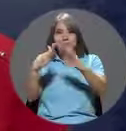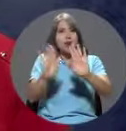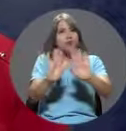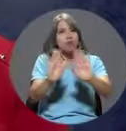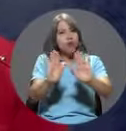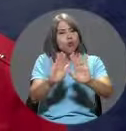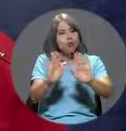ese proceso